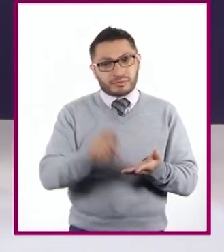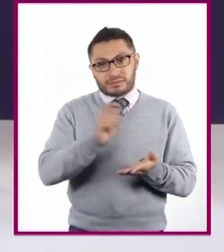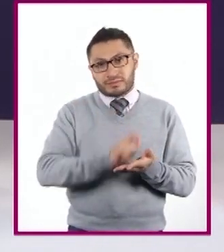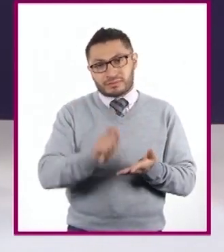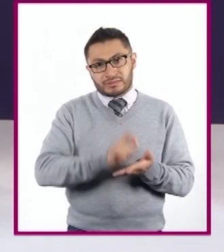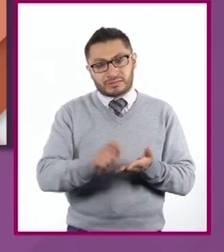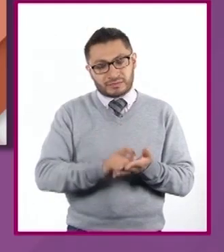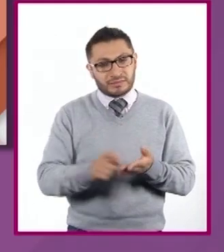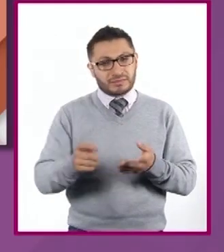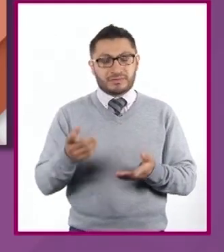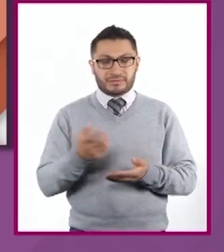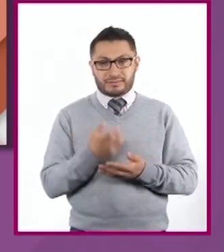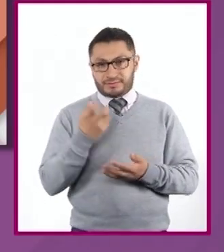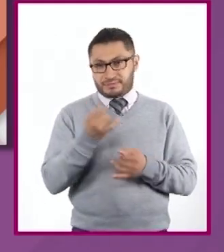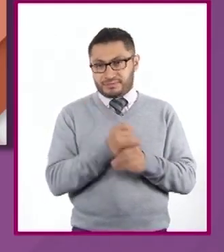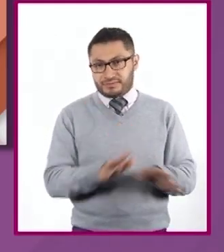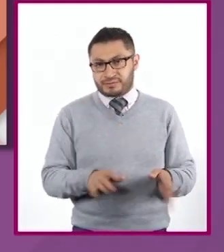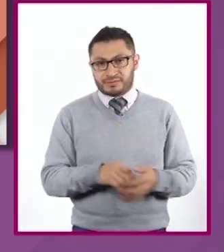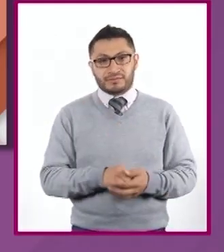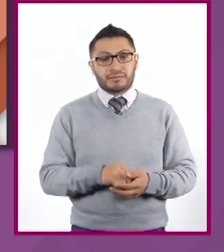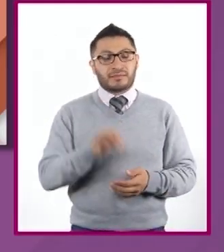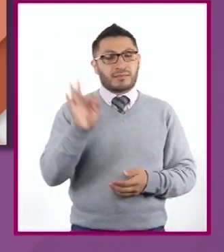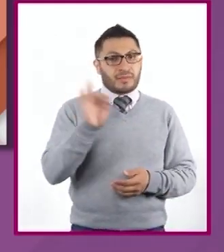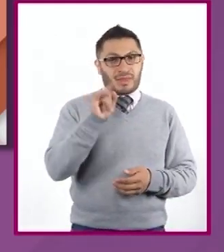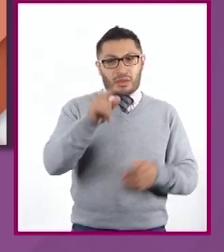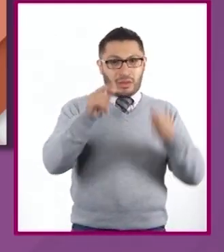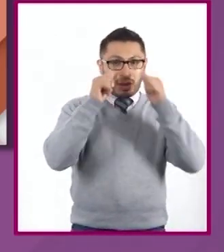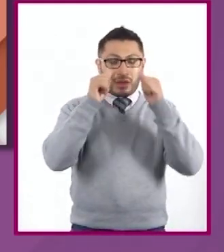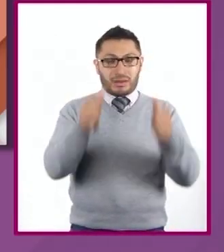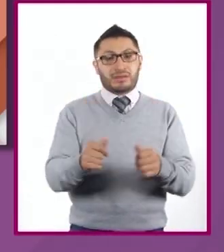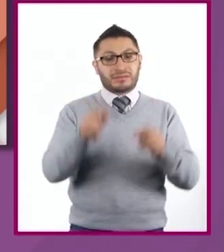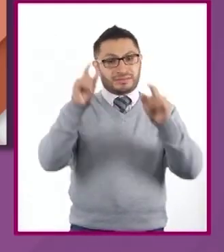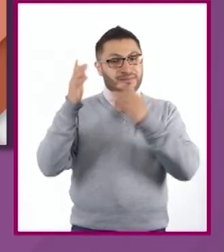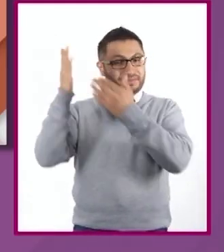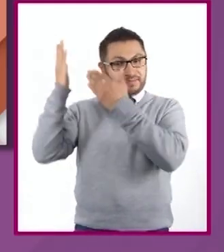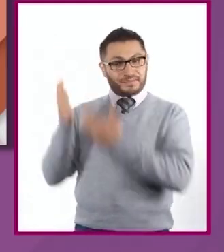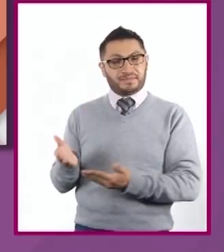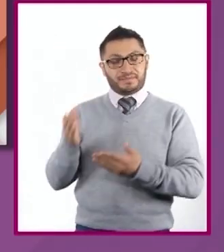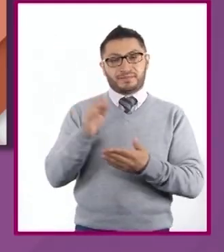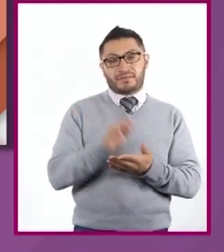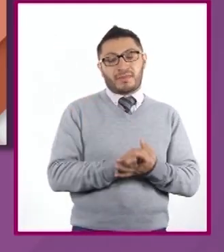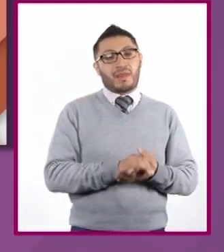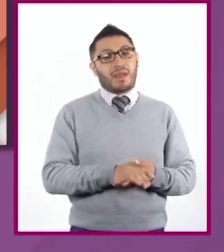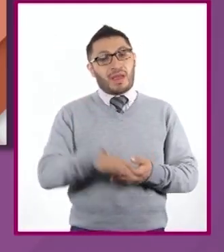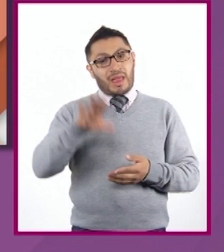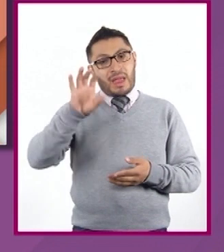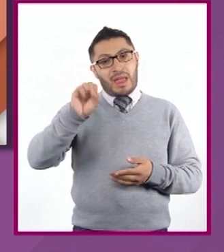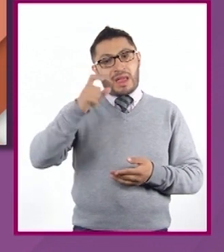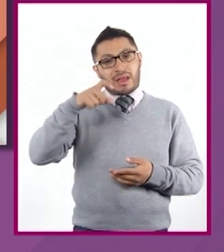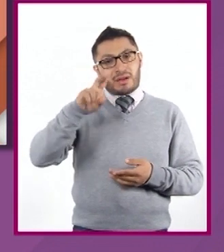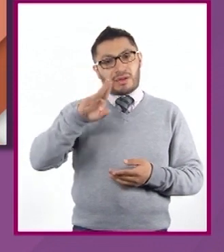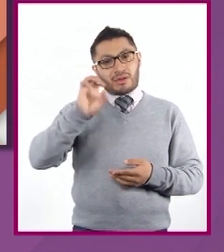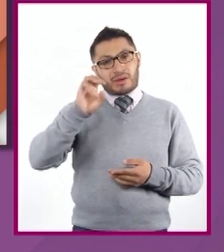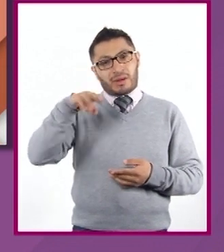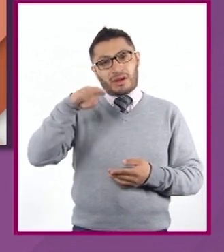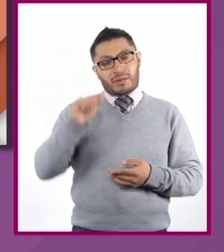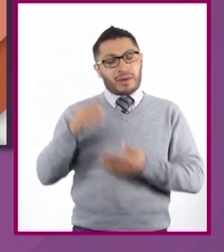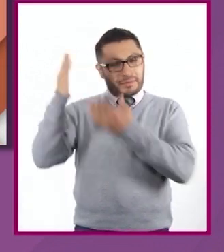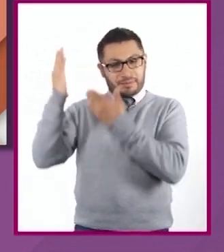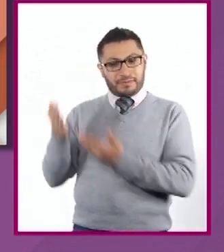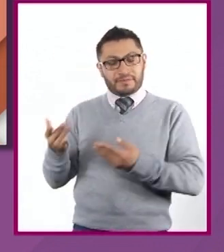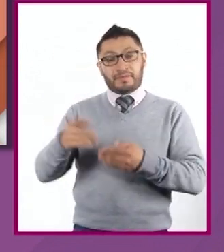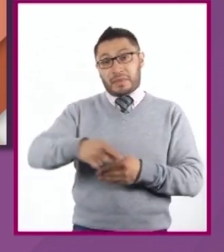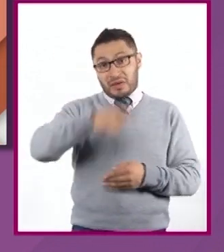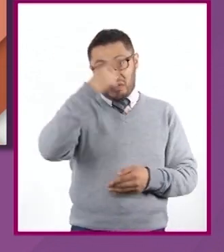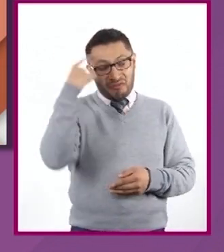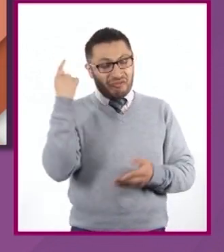anoten su esquema. Si se fijan, este sencillo esquema nos ayuda a identificar la información que tenemos y la